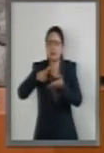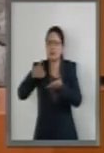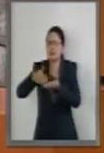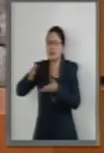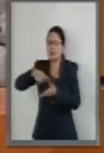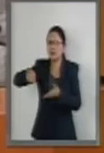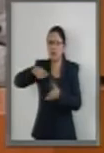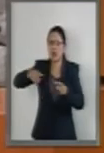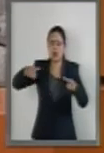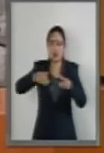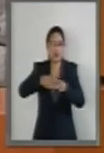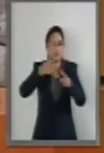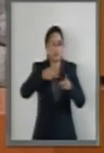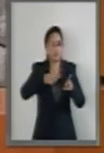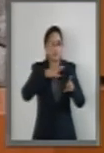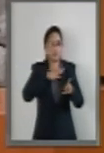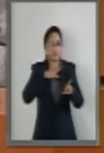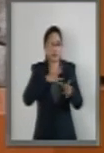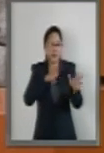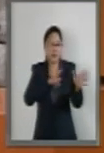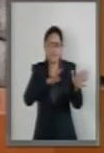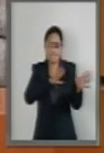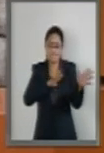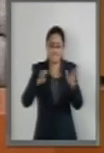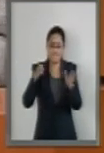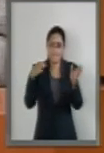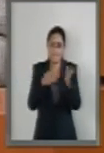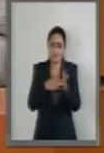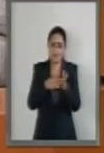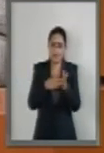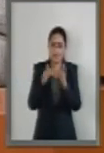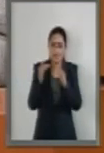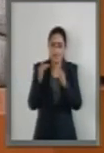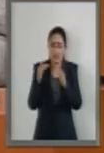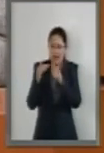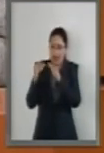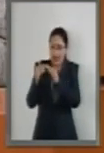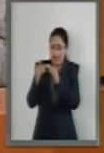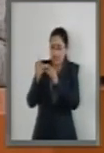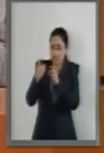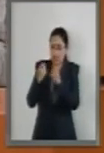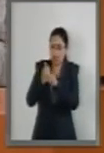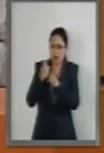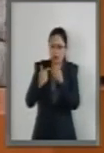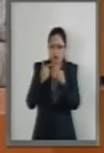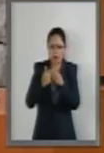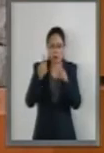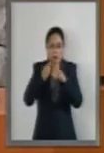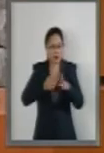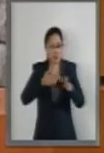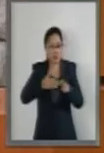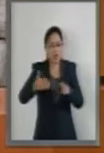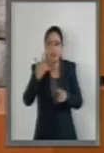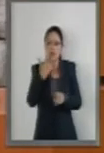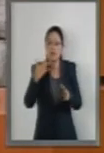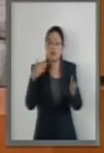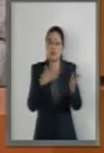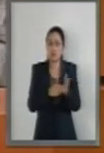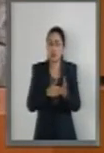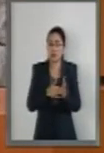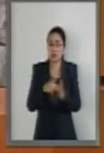que inician 900,000 hogares al año en este país, 500,000, o